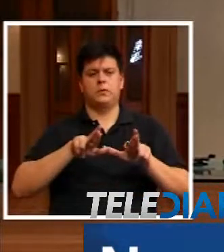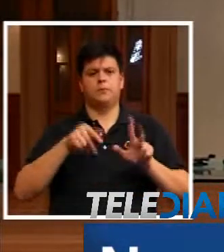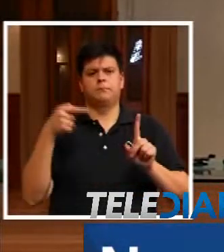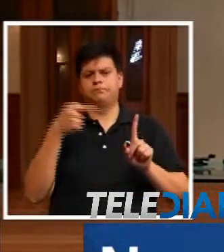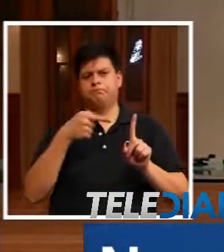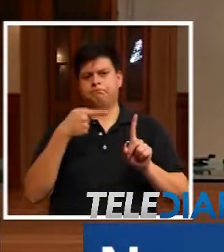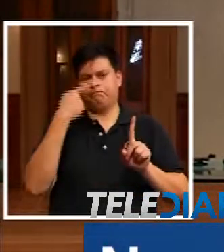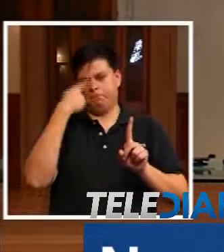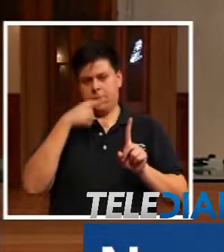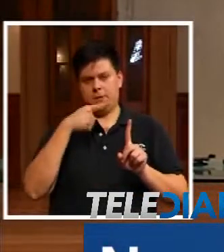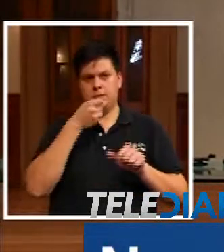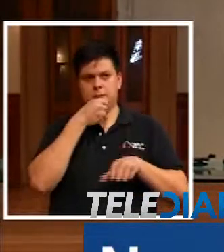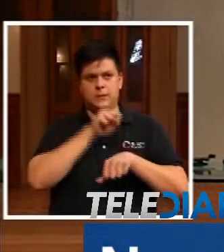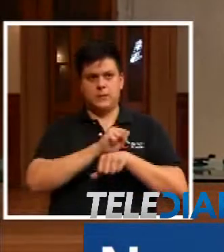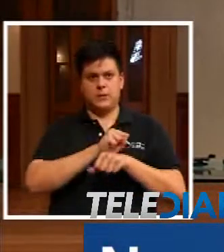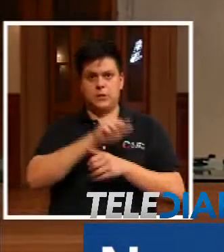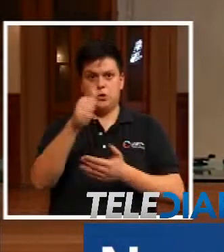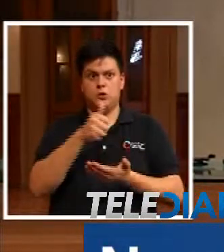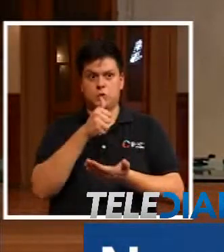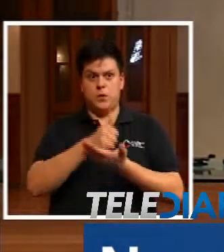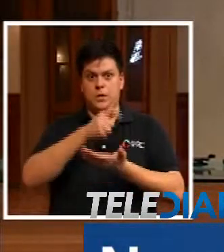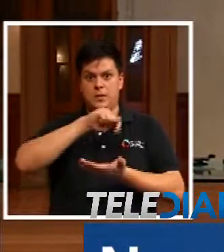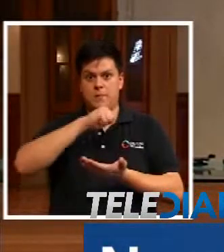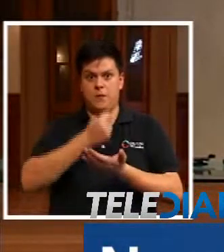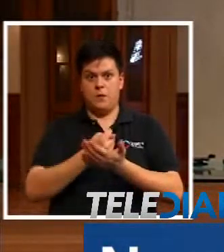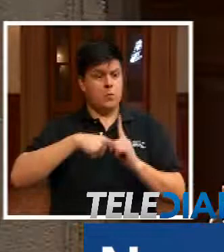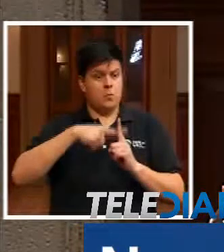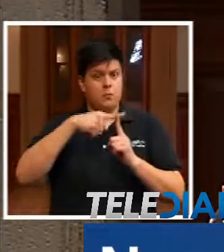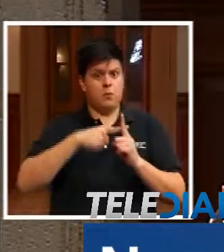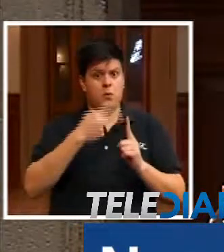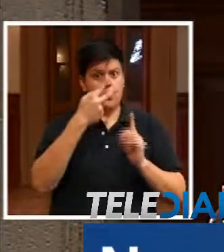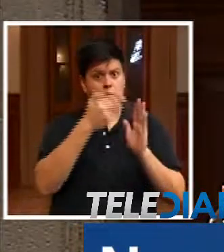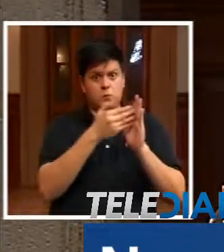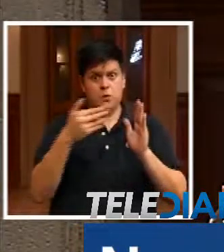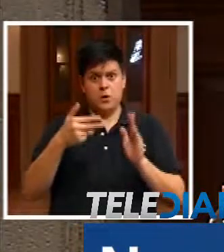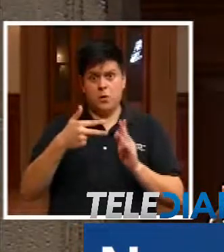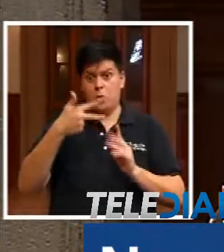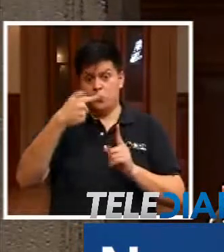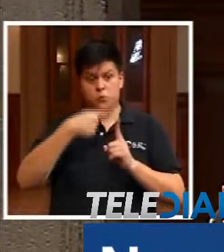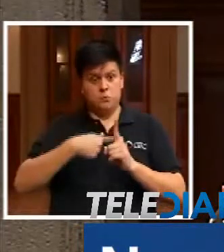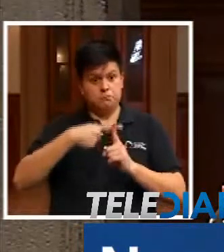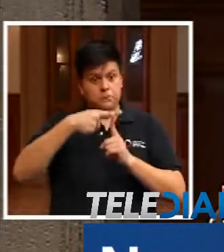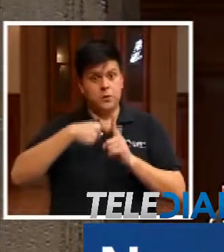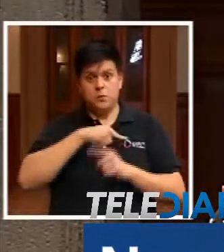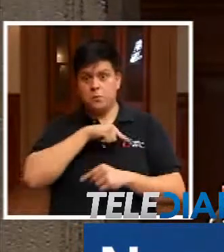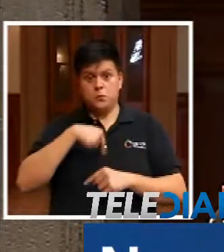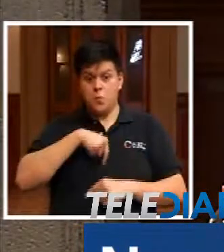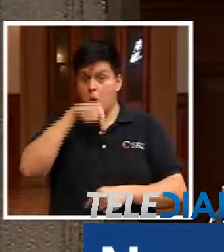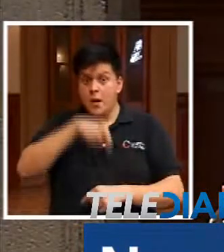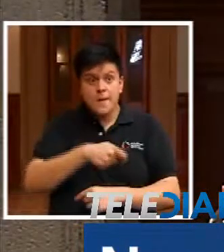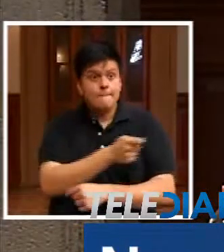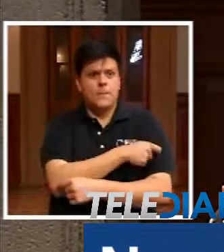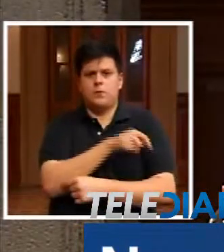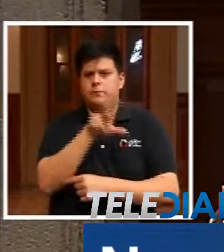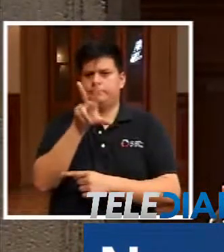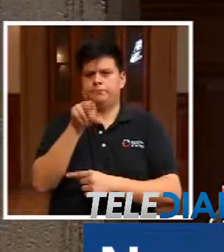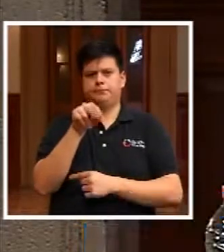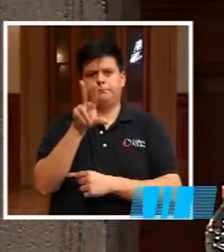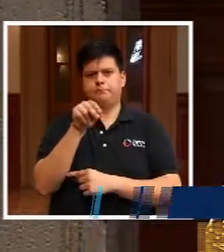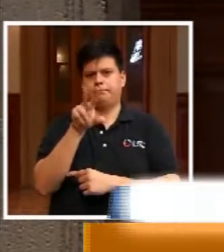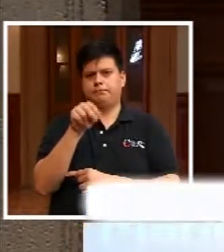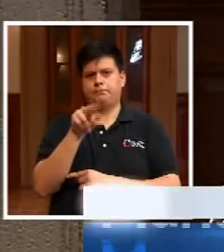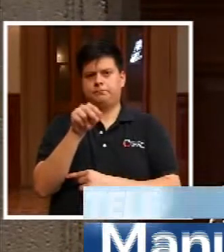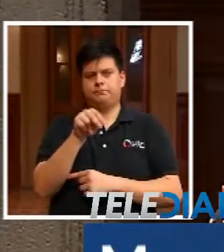Sinovac, que entregaron a una temperatura no adecuada. No serán aplicadas en Nuevo León.